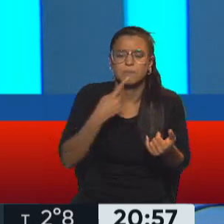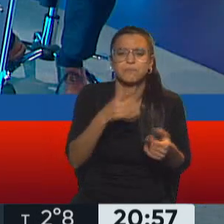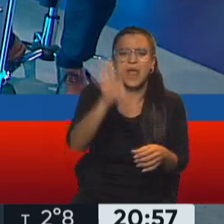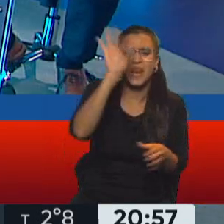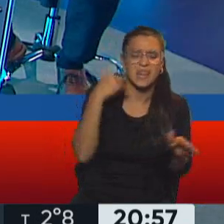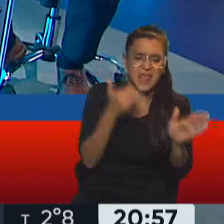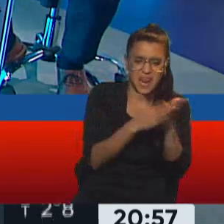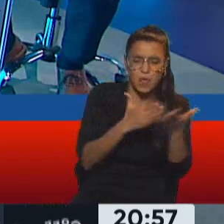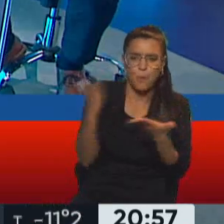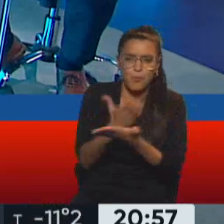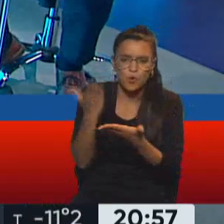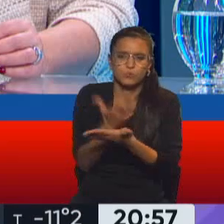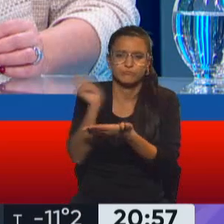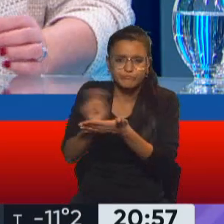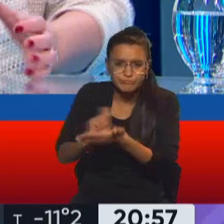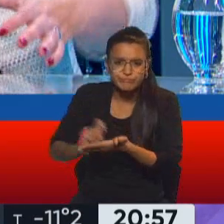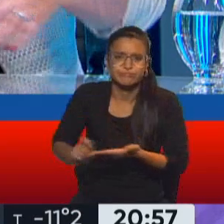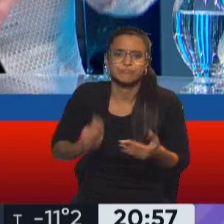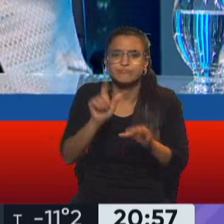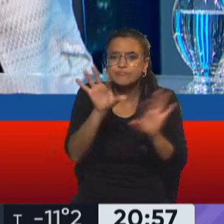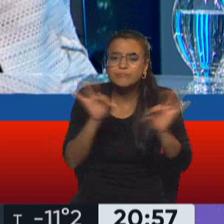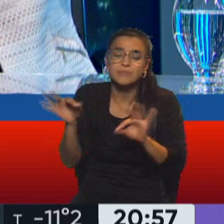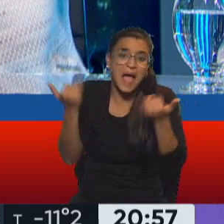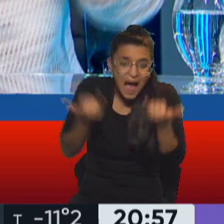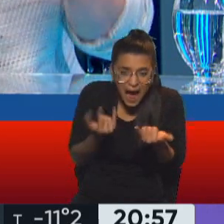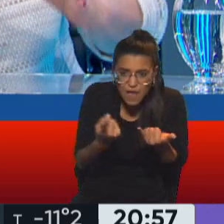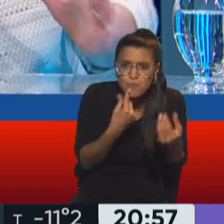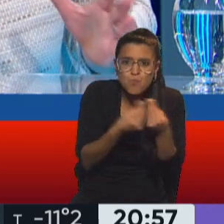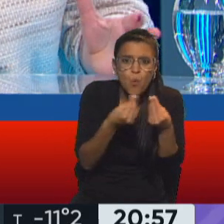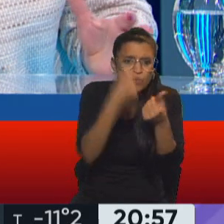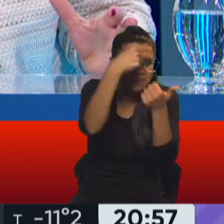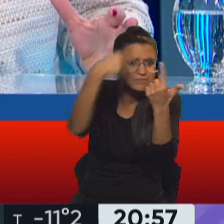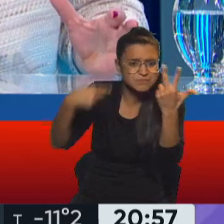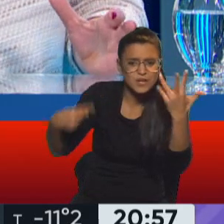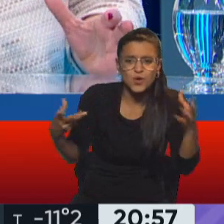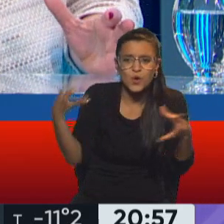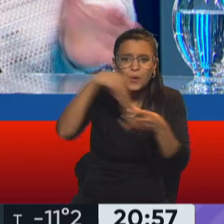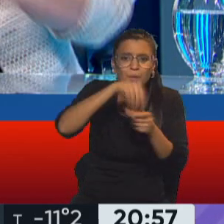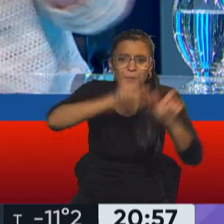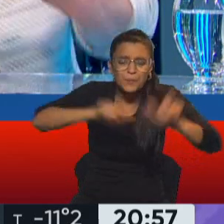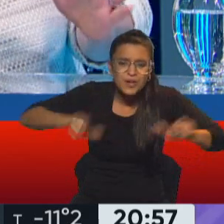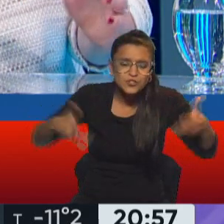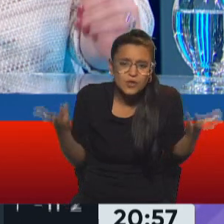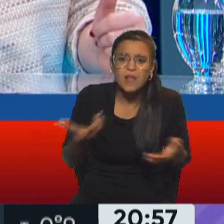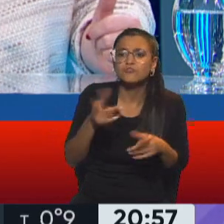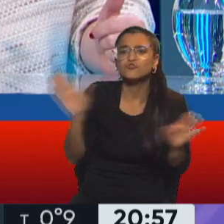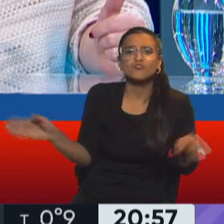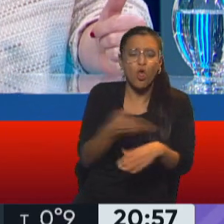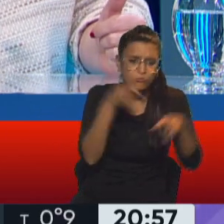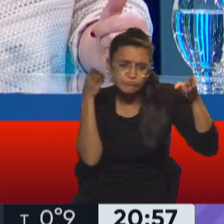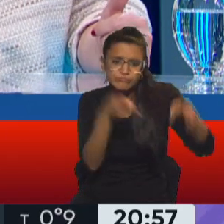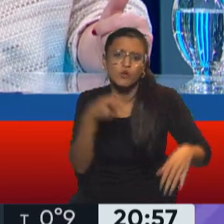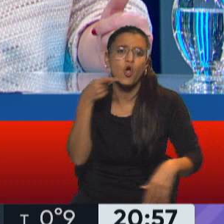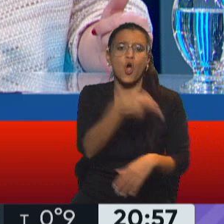el libro, el que lo produce, el que lo realiza, el que hace el casting. Digo, hay un montón de personas involucradas en esta ficción y resulta que todos los cañones